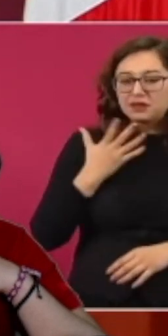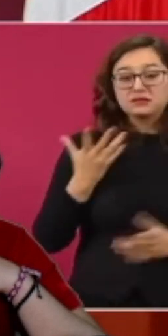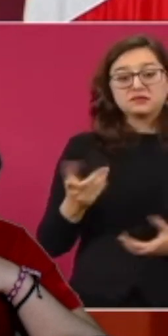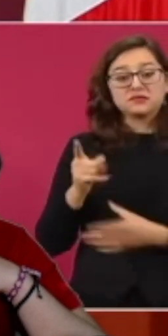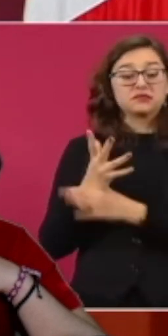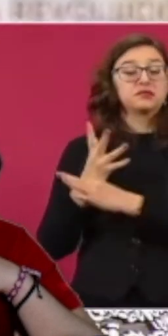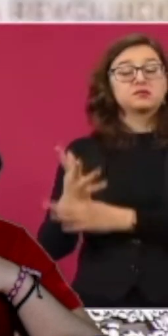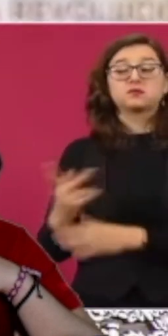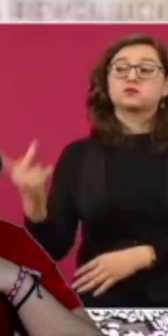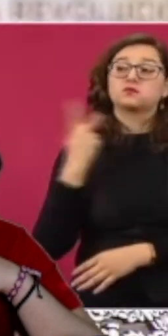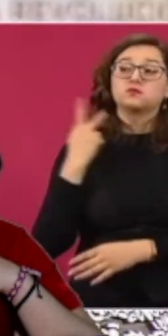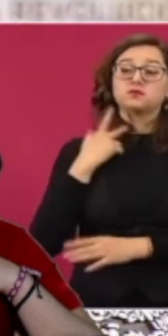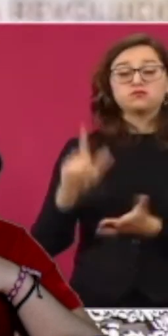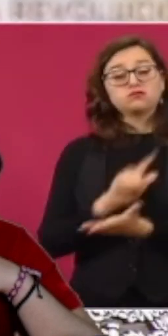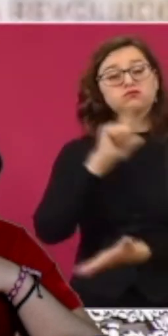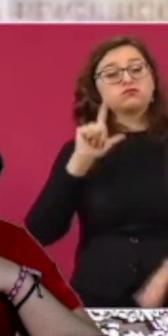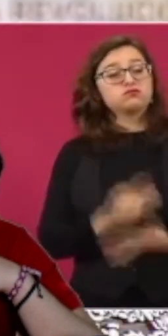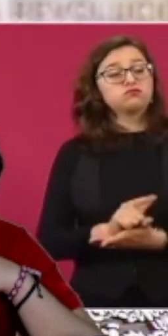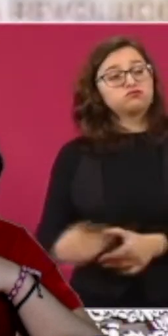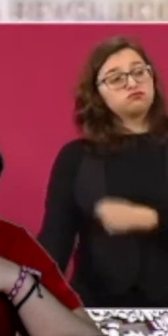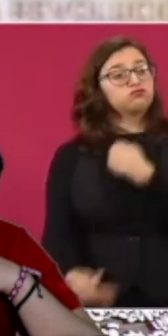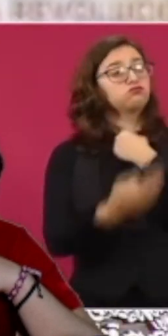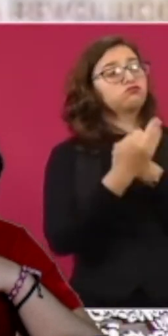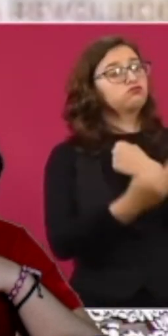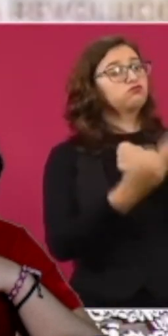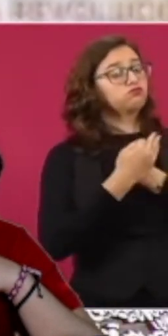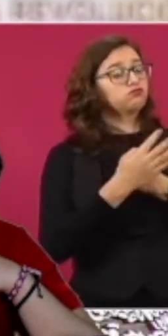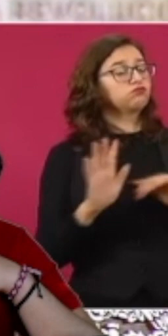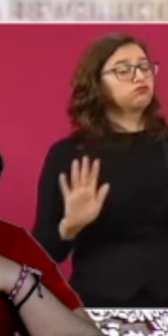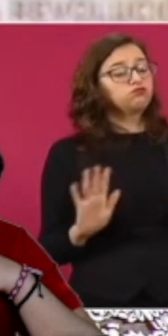tipo político, aunque